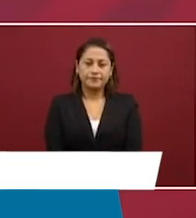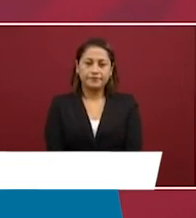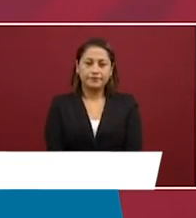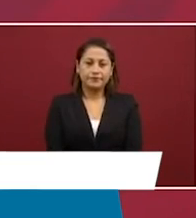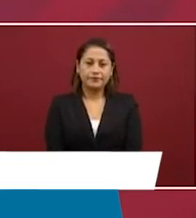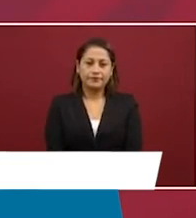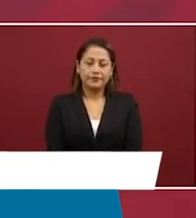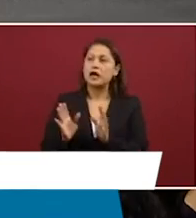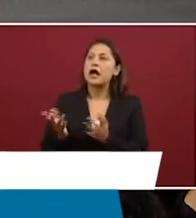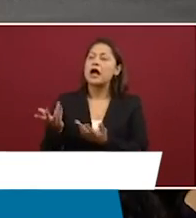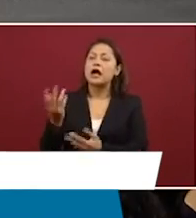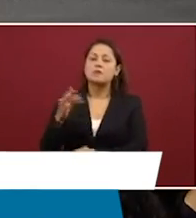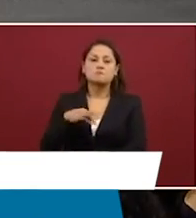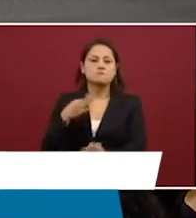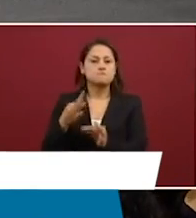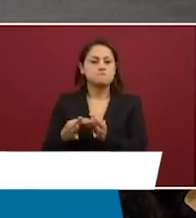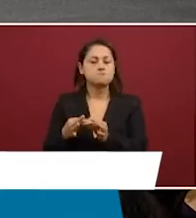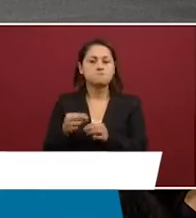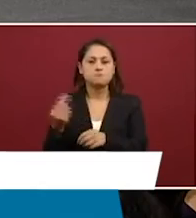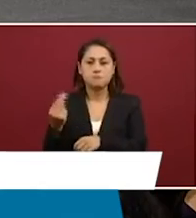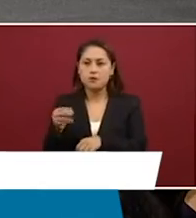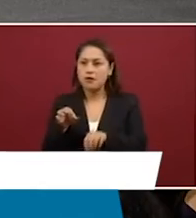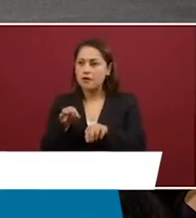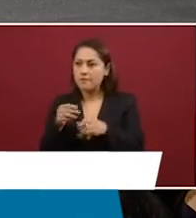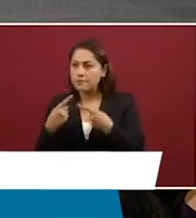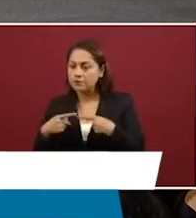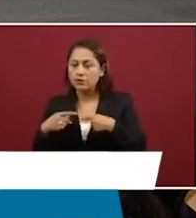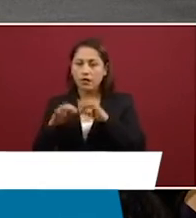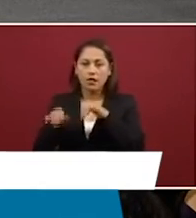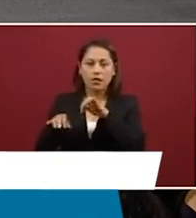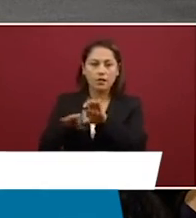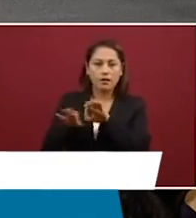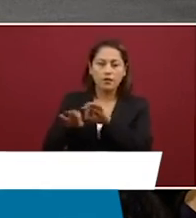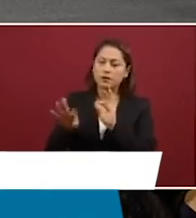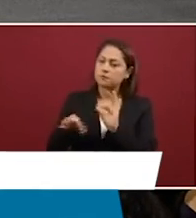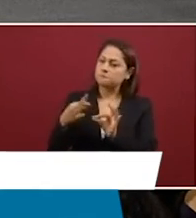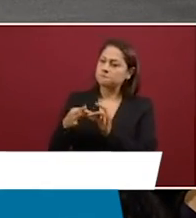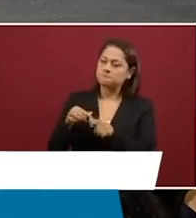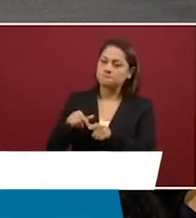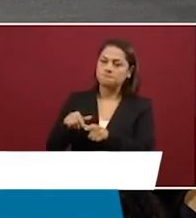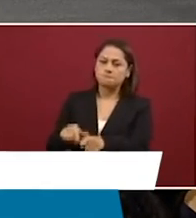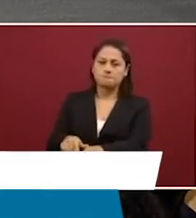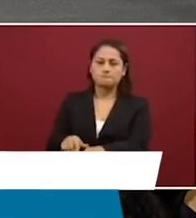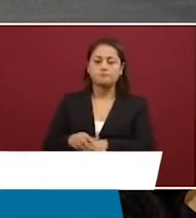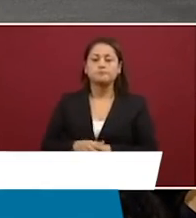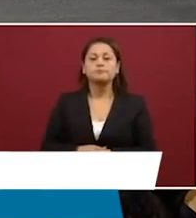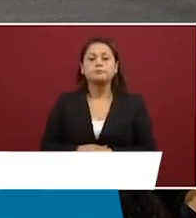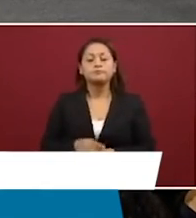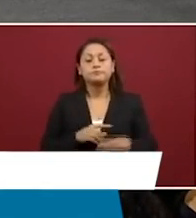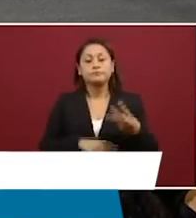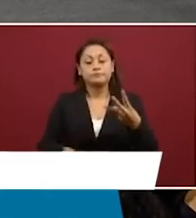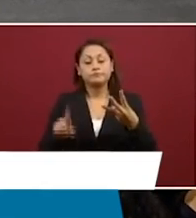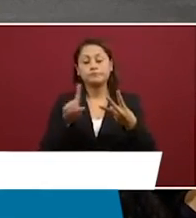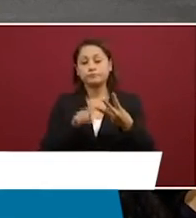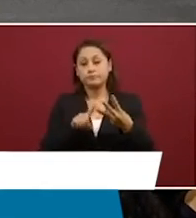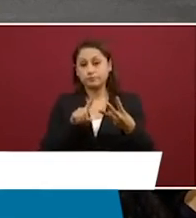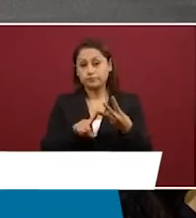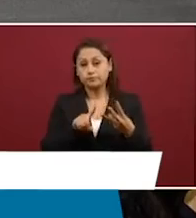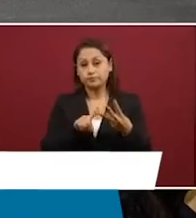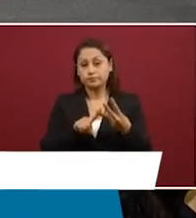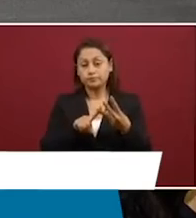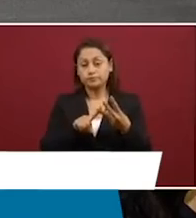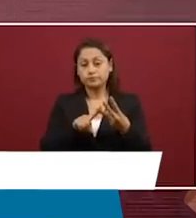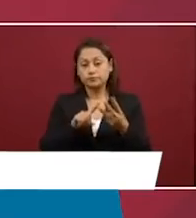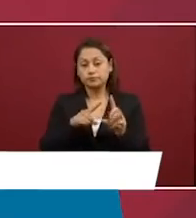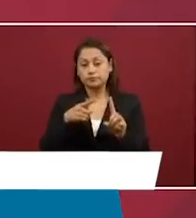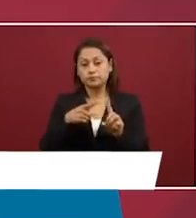Ciudad de México. Por otra parte, recalcó su decisión de no asistir a la cumbre del G20 que se va a realizar en Japón, pues